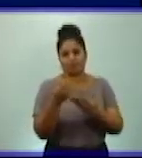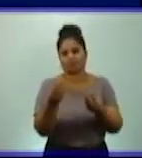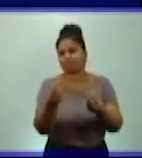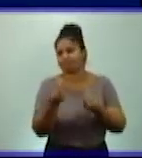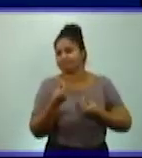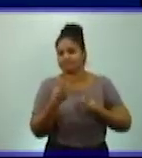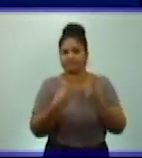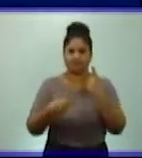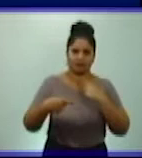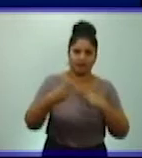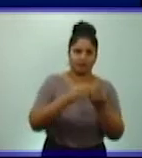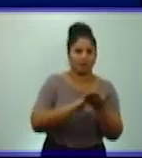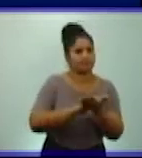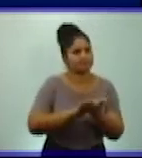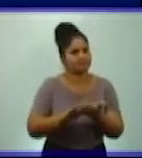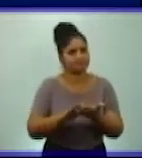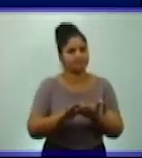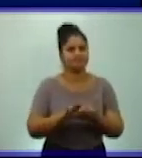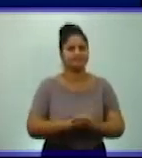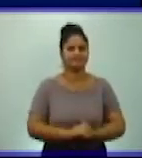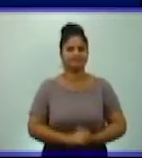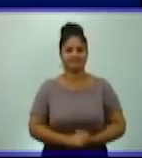imperativo.